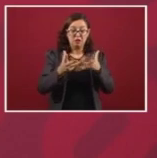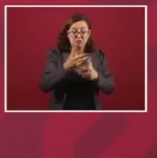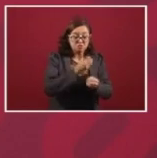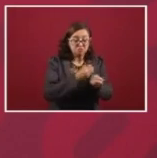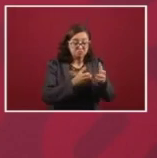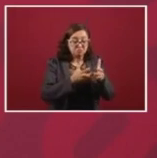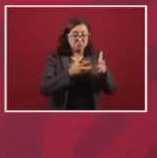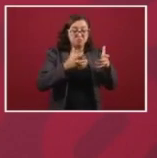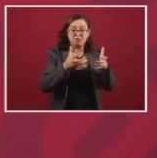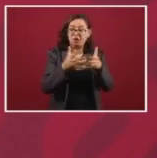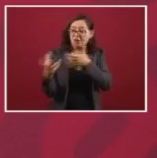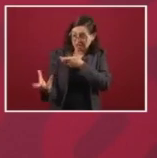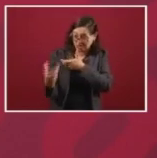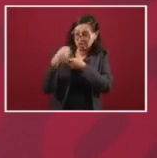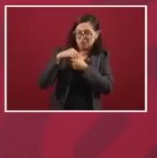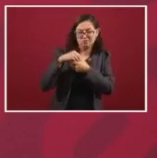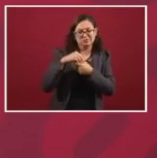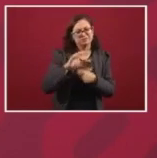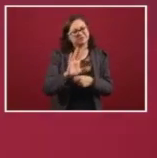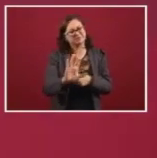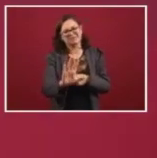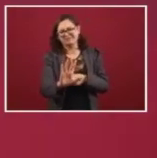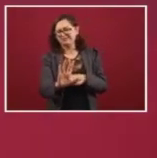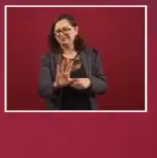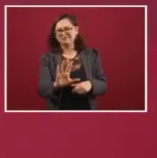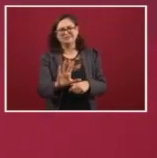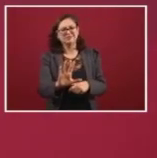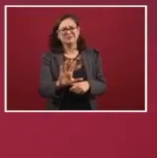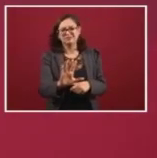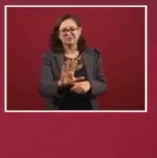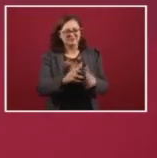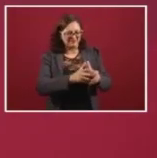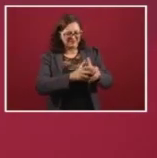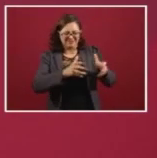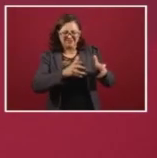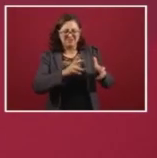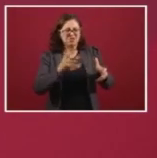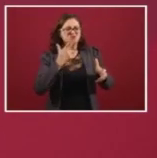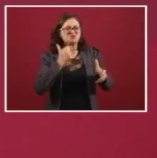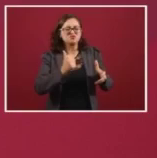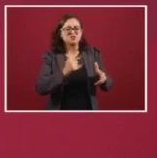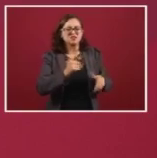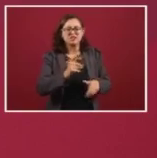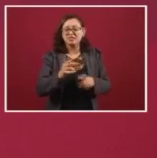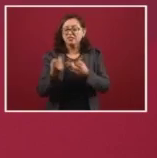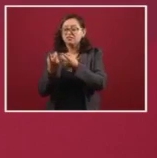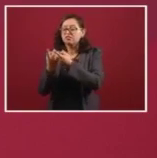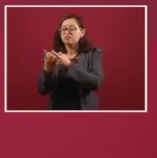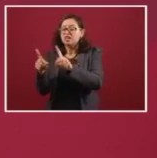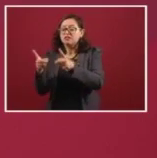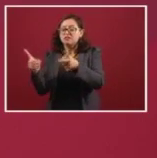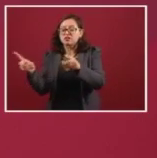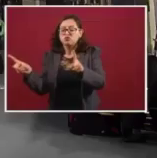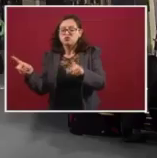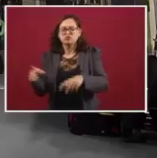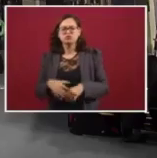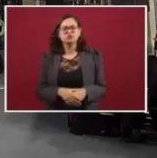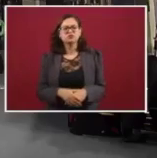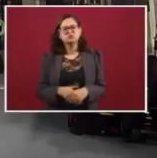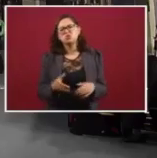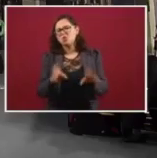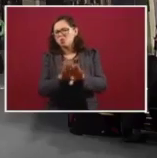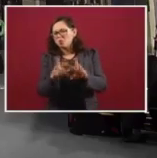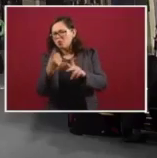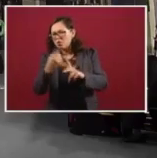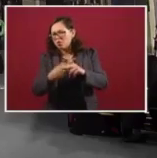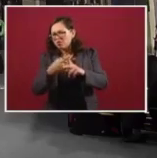incluyente. No, es desarrollo. ¿Qué indicadores se tendrían que